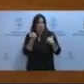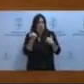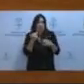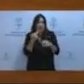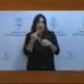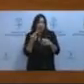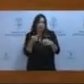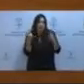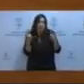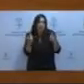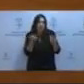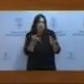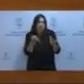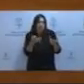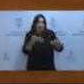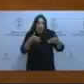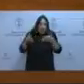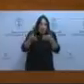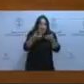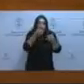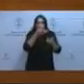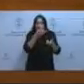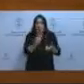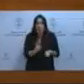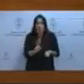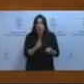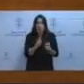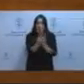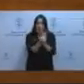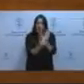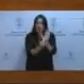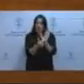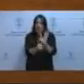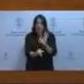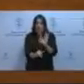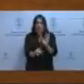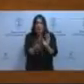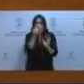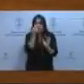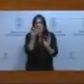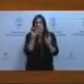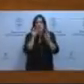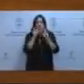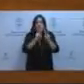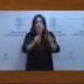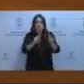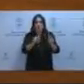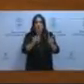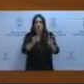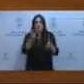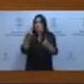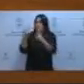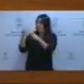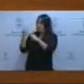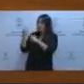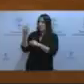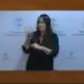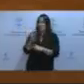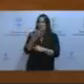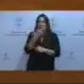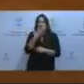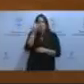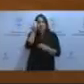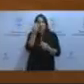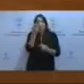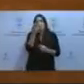enderezar el rumbo de Asturias. Los números están ahí y además hay una evolución. Yo creo que las cosas hay que verlas en perspectiva. Ver las cosas en un punto no siempre se equivoca. Pero si miramos, no digo 30,